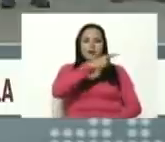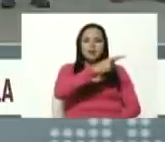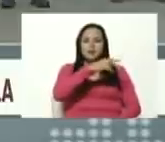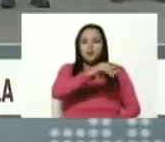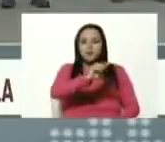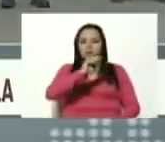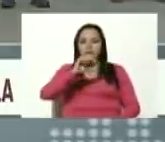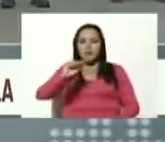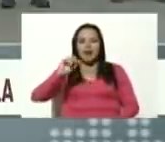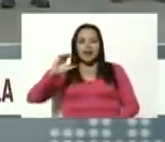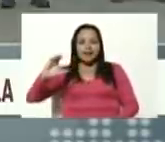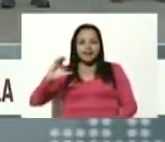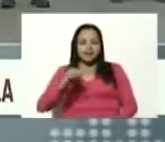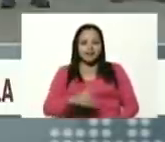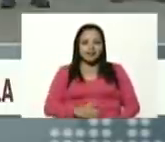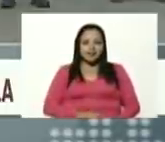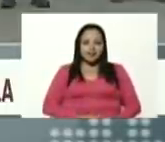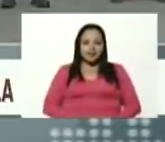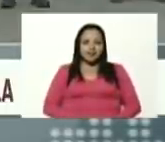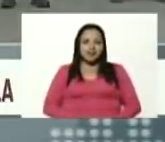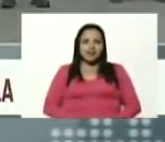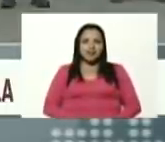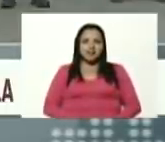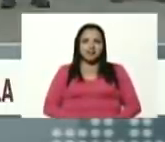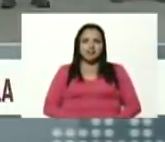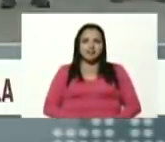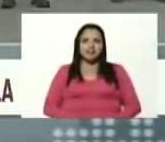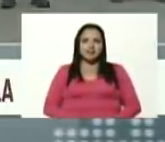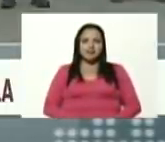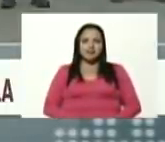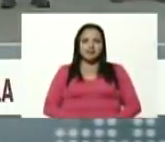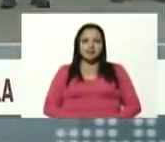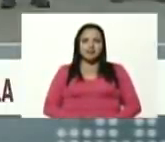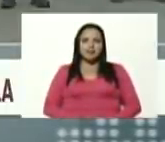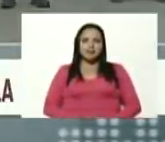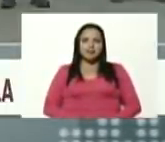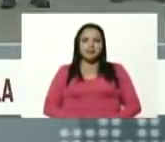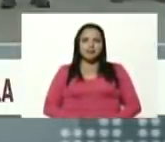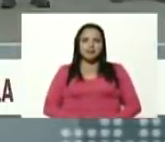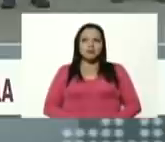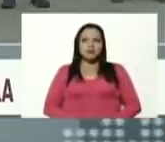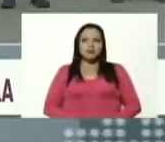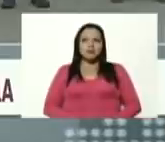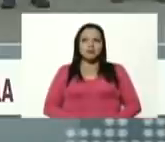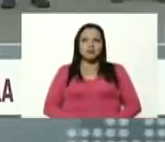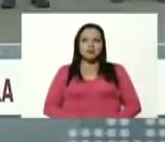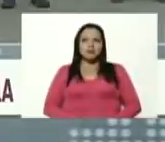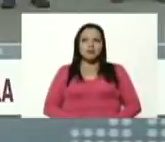Paea.